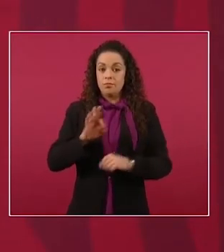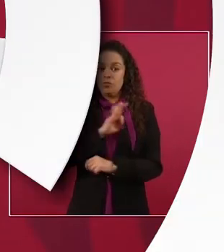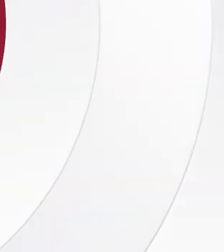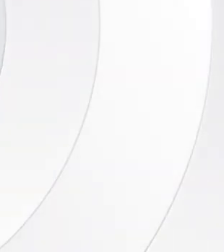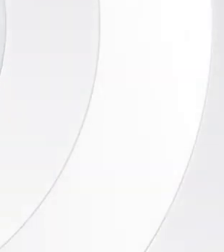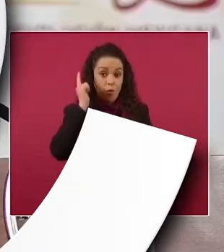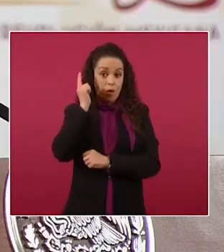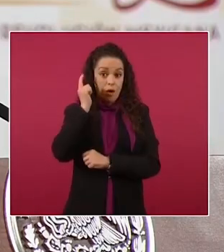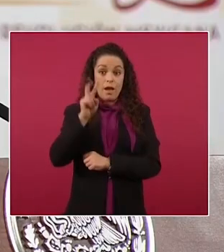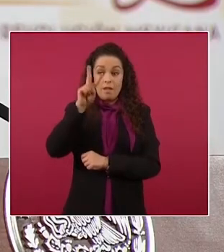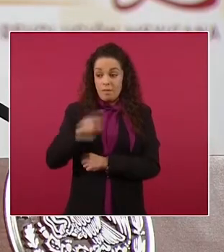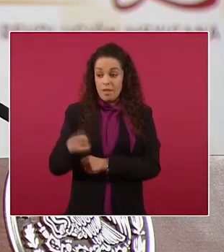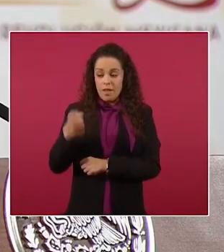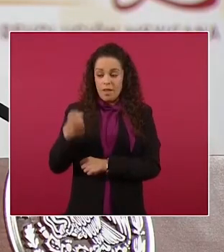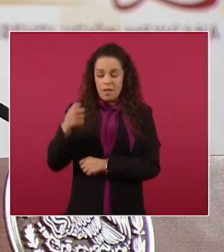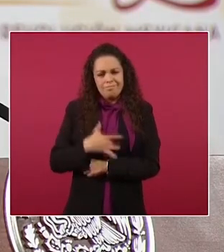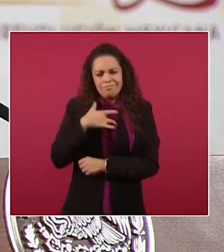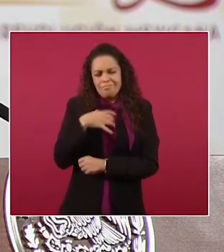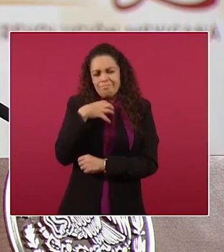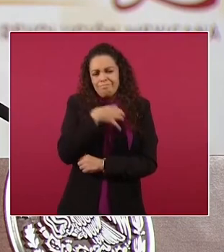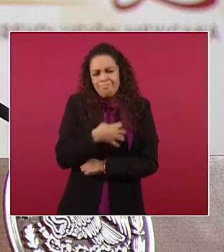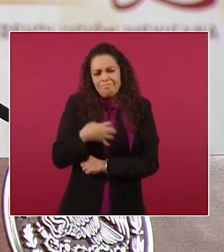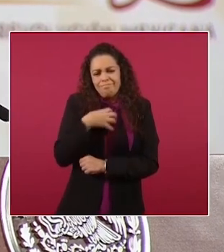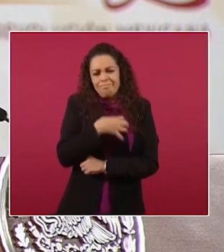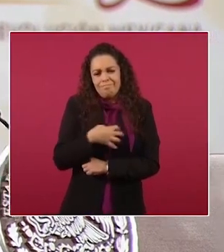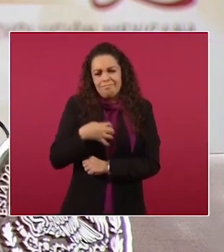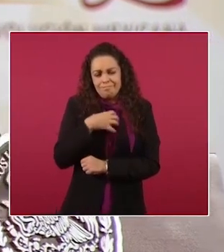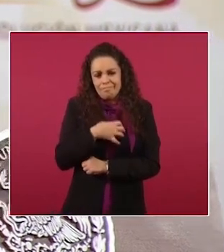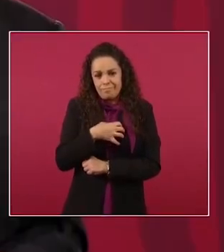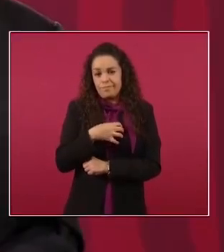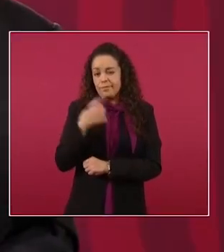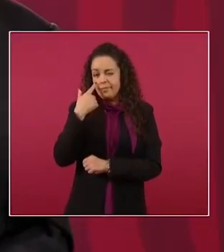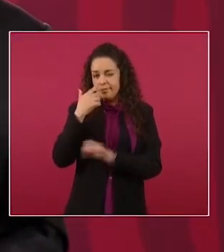de personas. De 35 millones